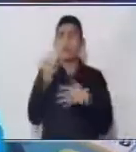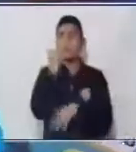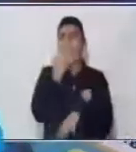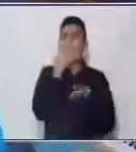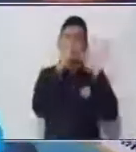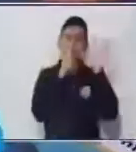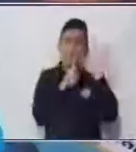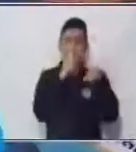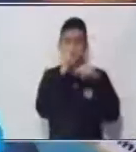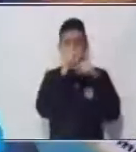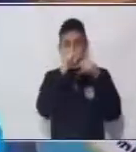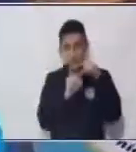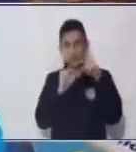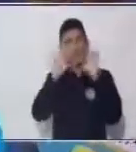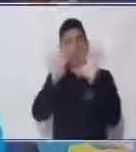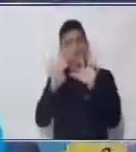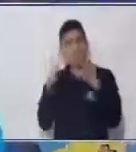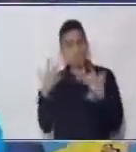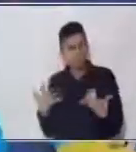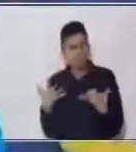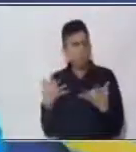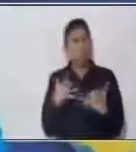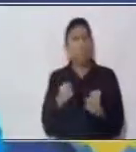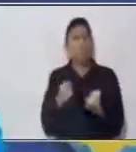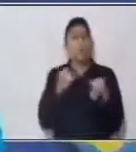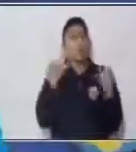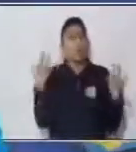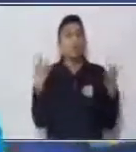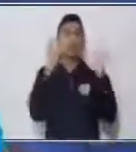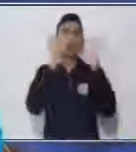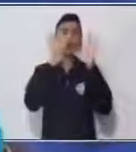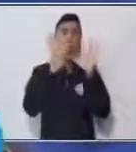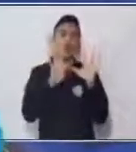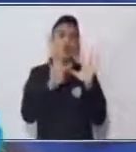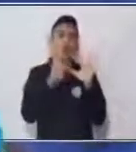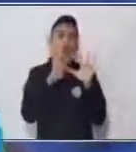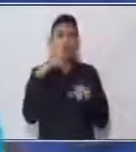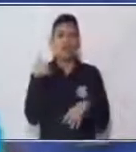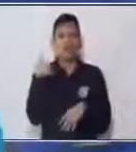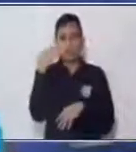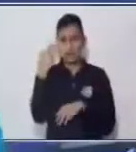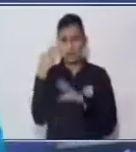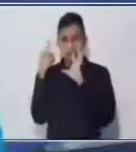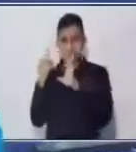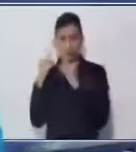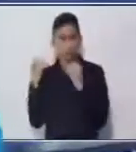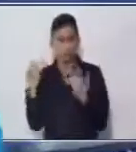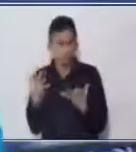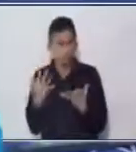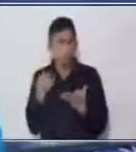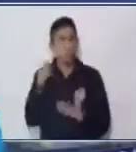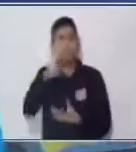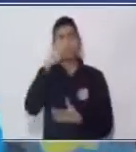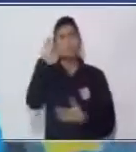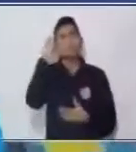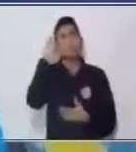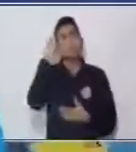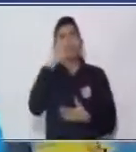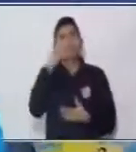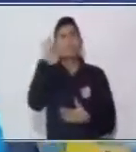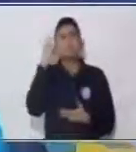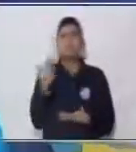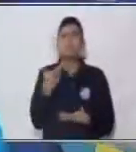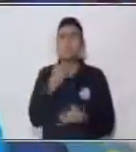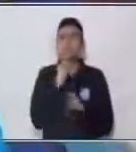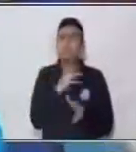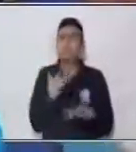Treinta y seis Dividido nueve ¿Cuántos nueve? Cabe en treinta y seis Muy bien Vamos a pensar A ver ¿Quién